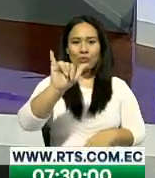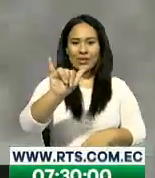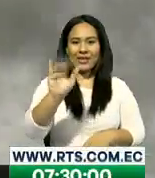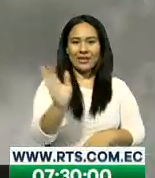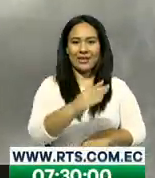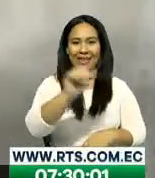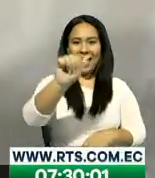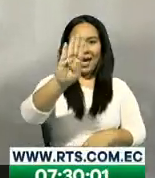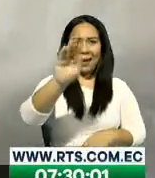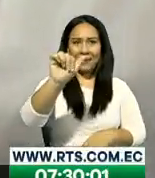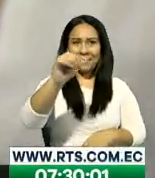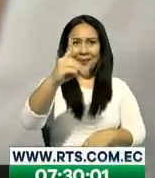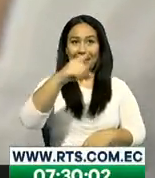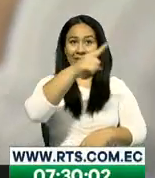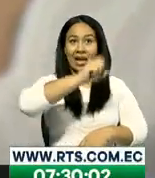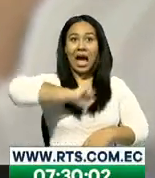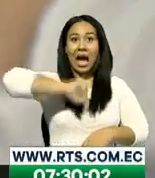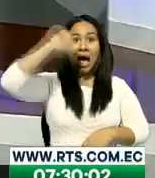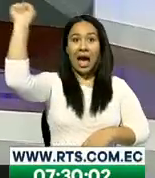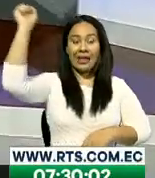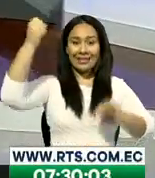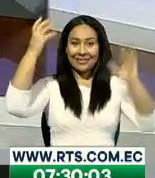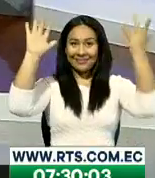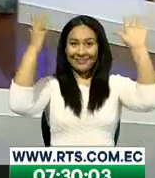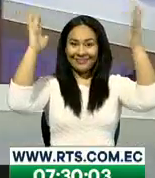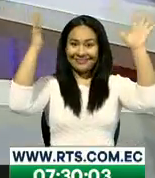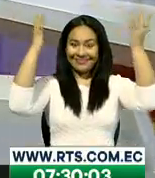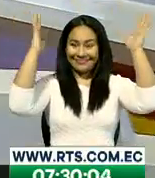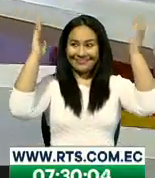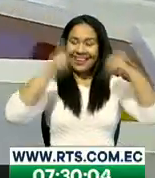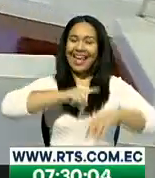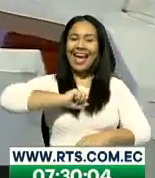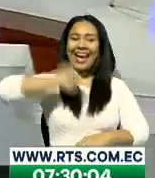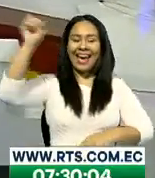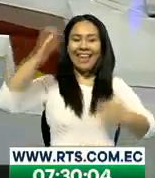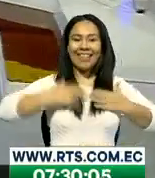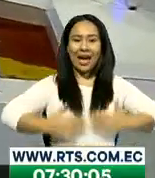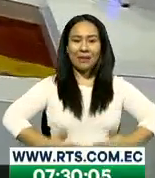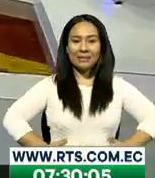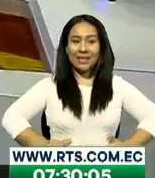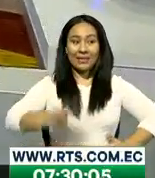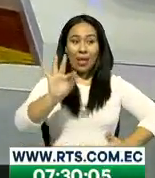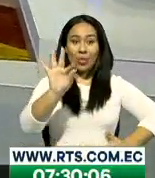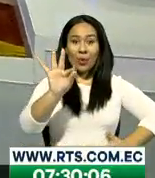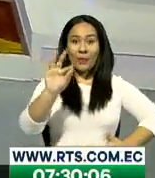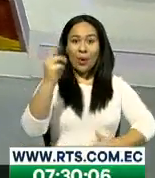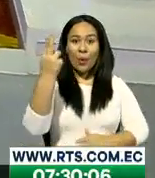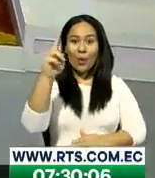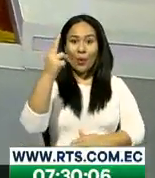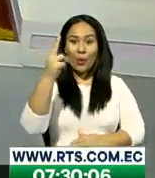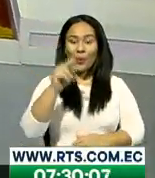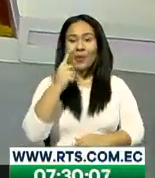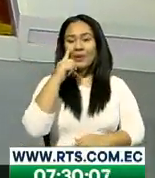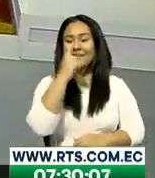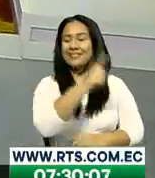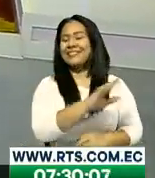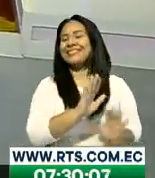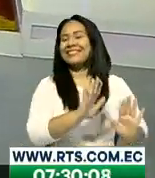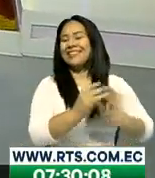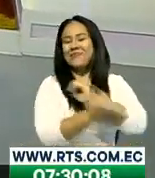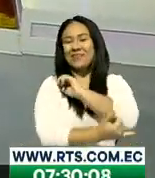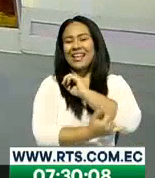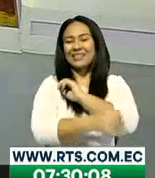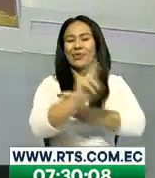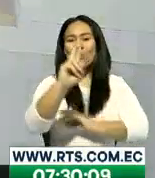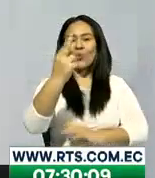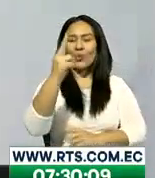Palacios. Zuli Abad Palacios, ahí está Zuli. Zuli es la ganadora de esta increíble camiseta de la selección uruguaya,